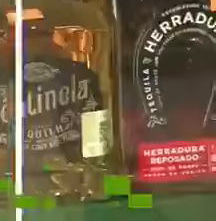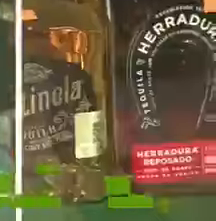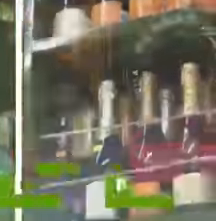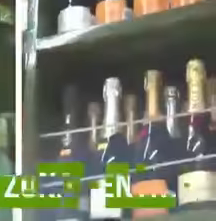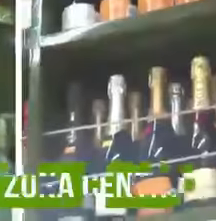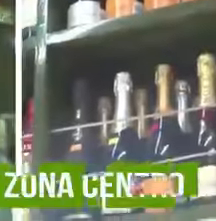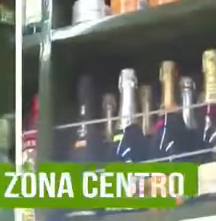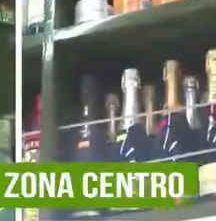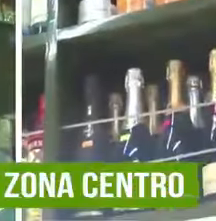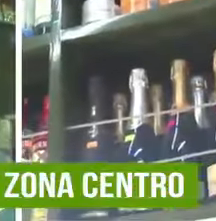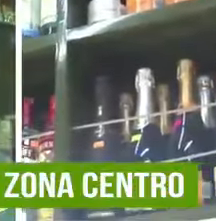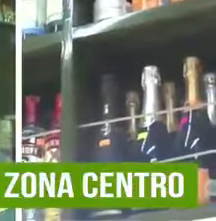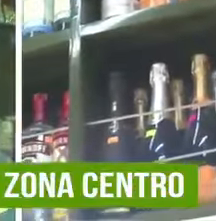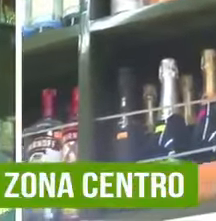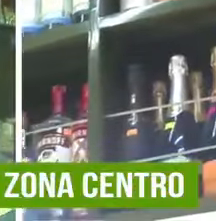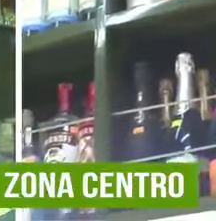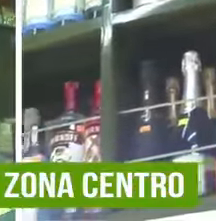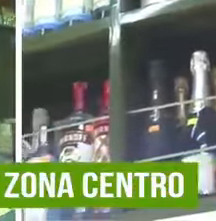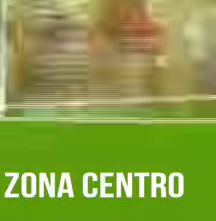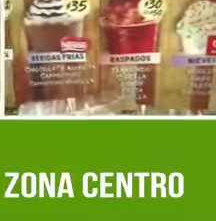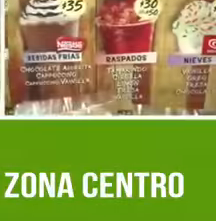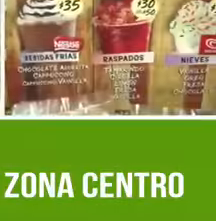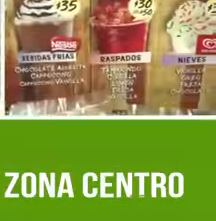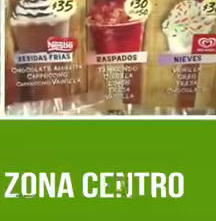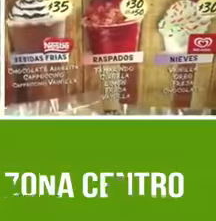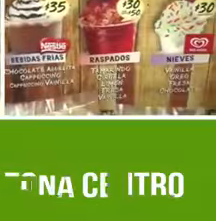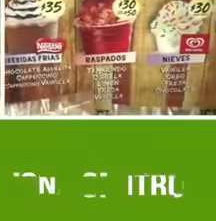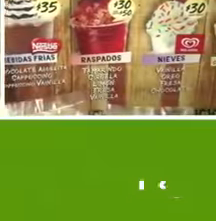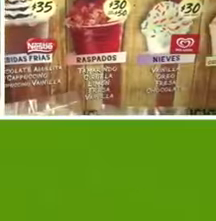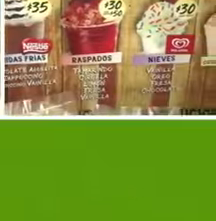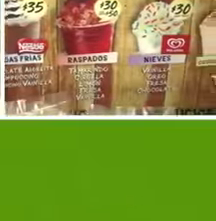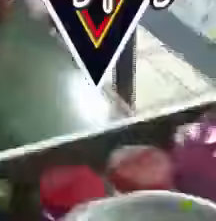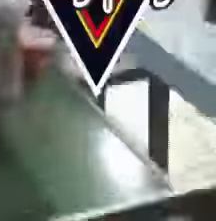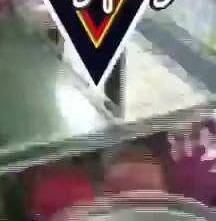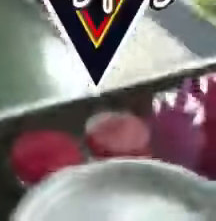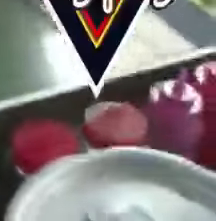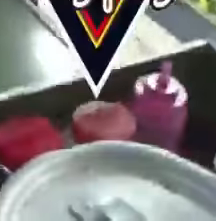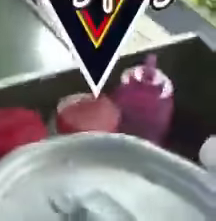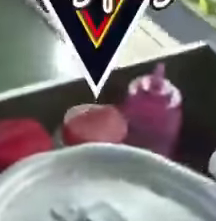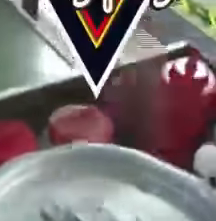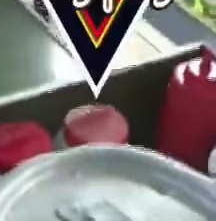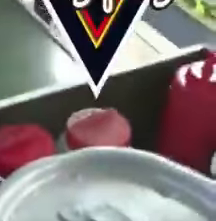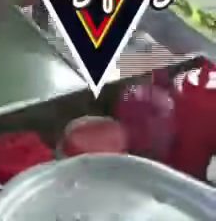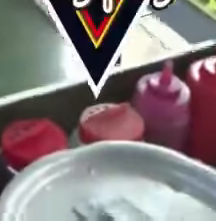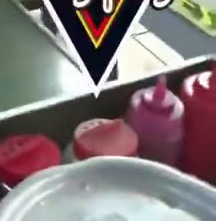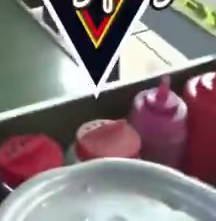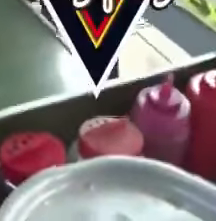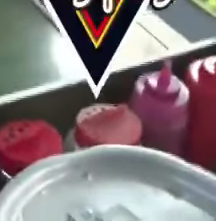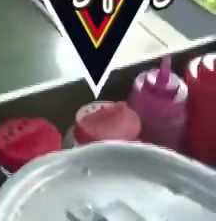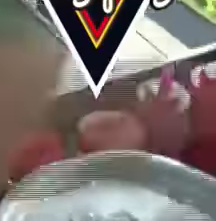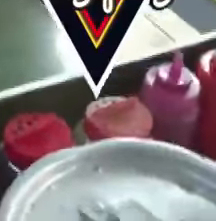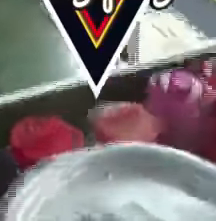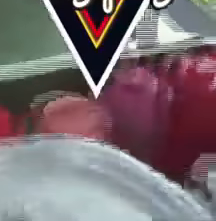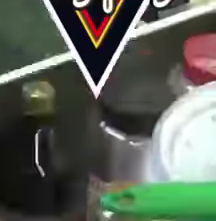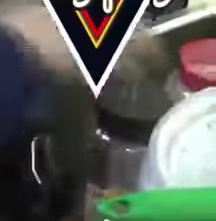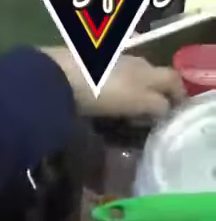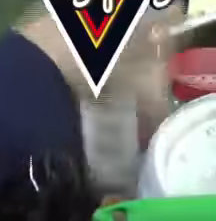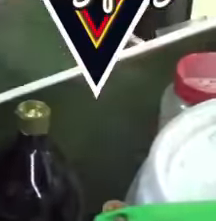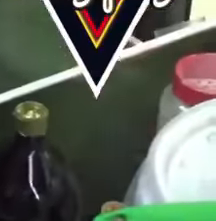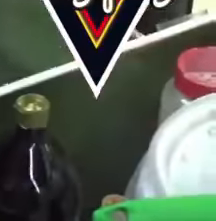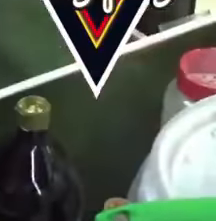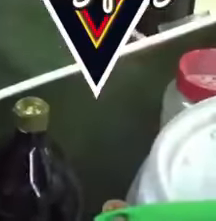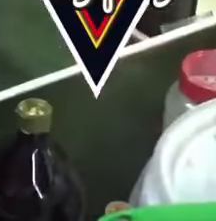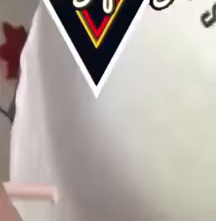Bienvenidos a Licores Vázquez. Licores Vázquez, en calle Segunda y Oliverol, número 201, zona centro. Y Churros Vázquez, con dos sucursales